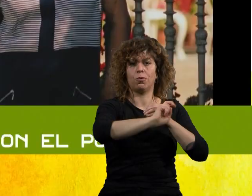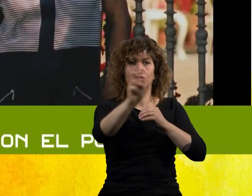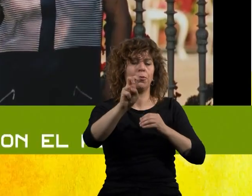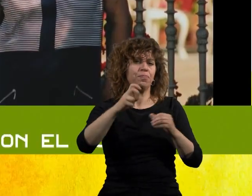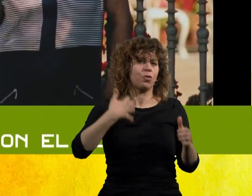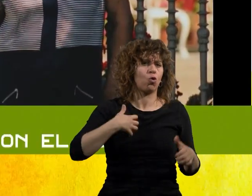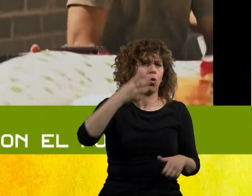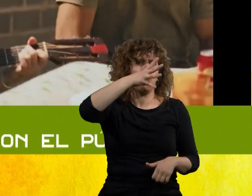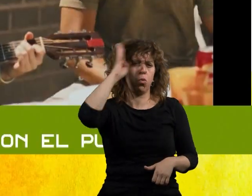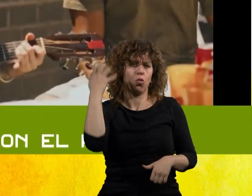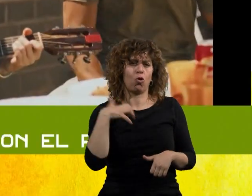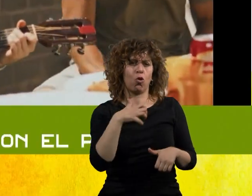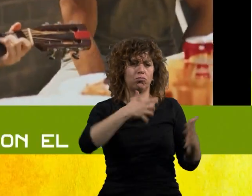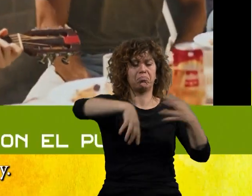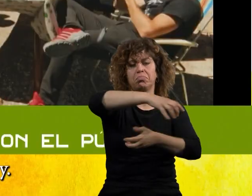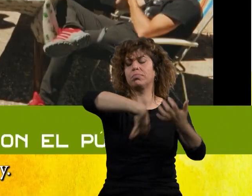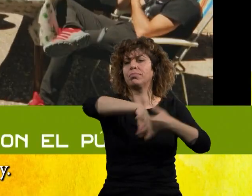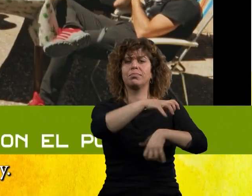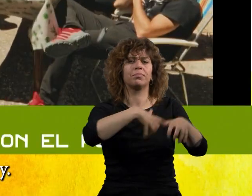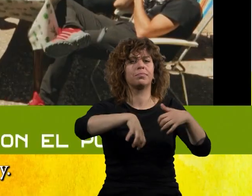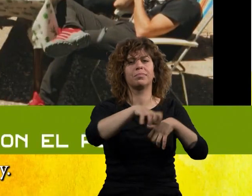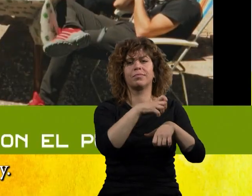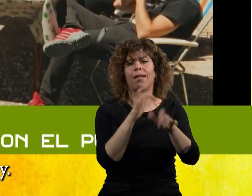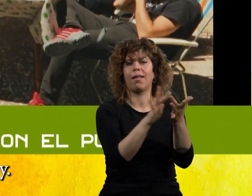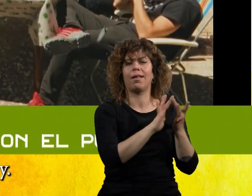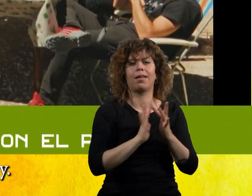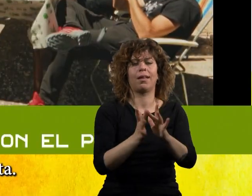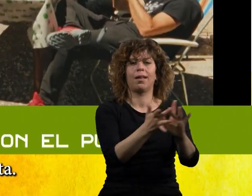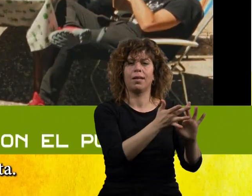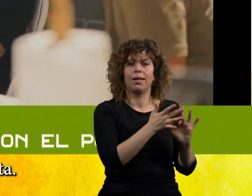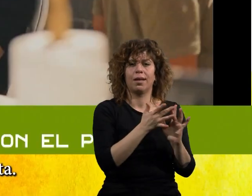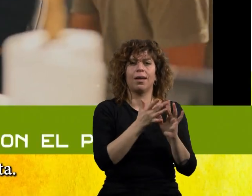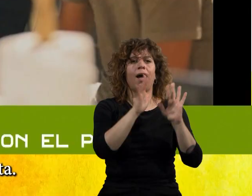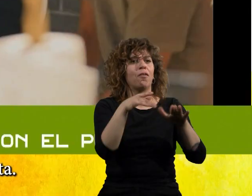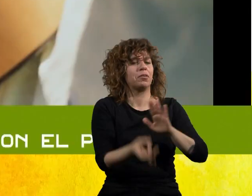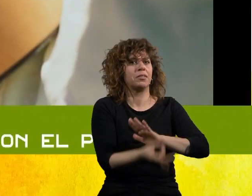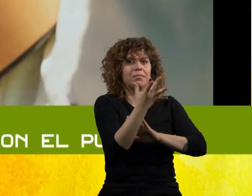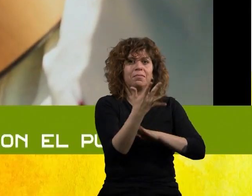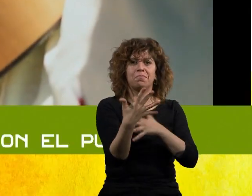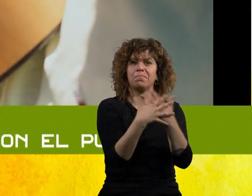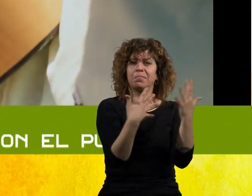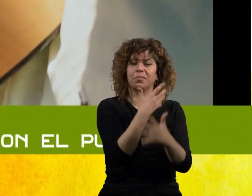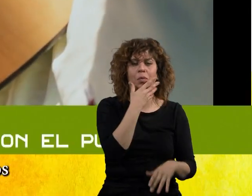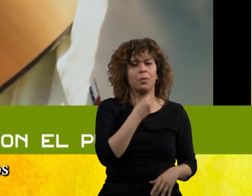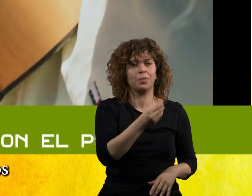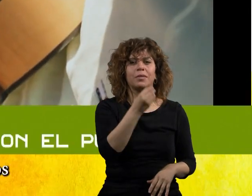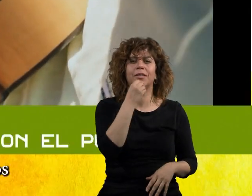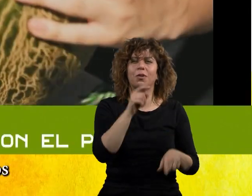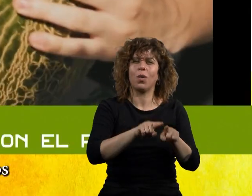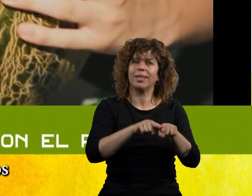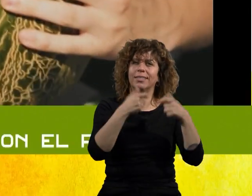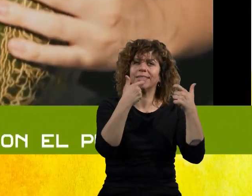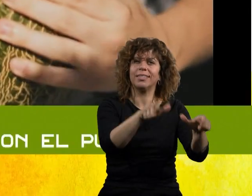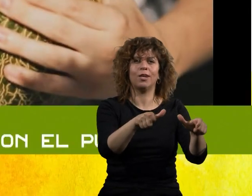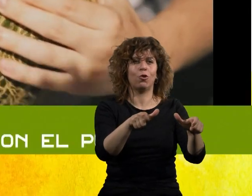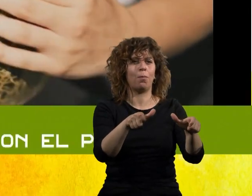o del punk rock y al final se confluyen así como todos los gustos, los estilos y ha nacido una mezcla muy bonita. La verdad que es un estilo como muy